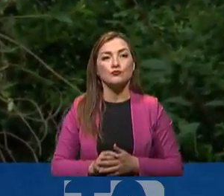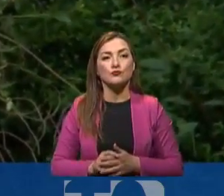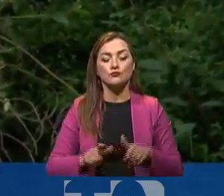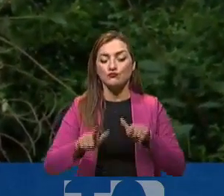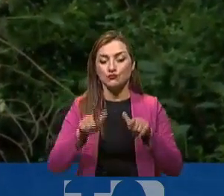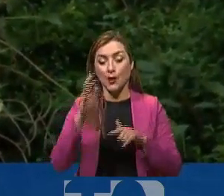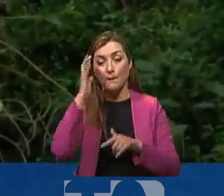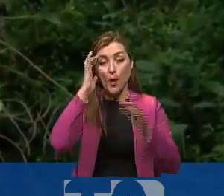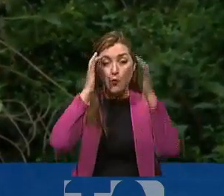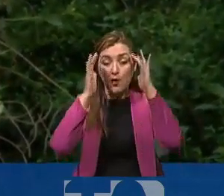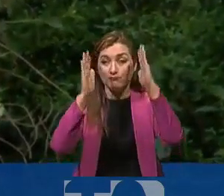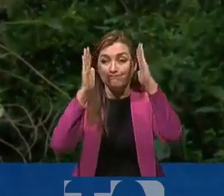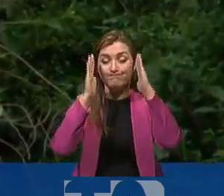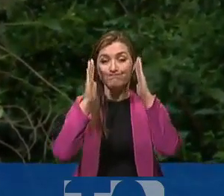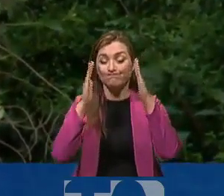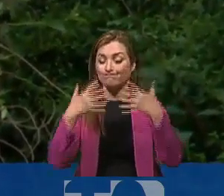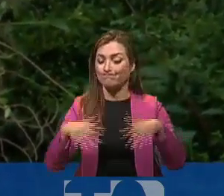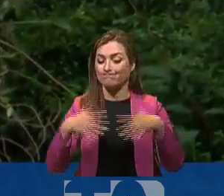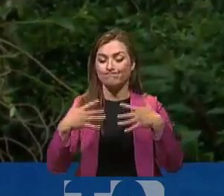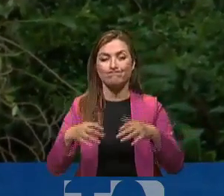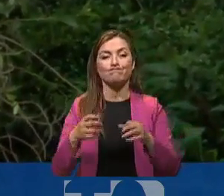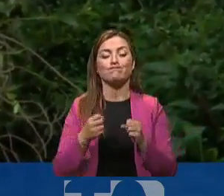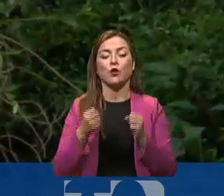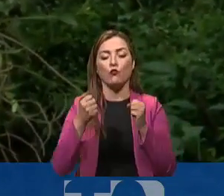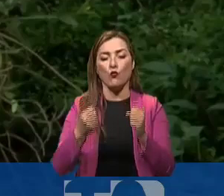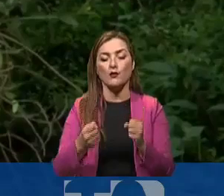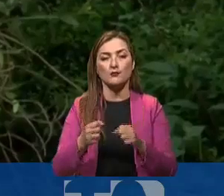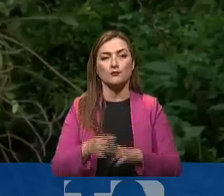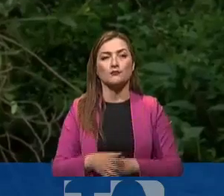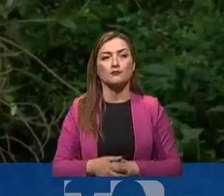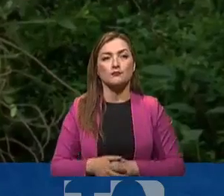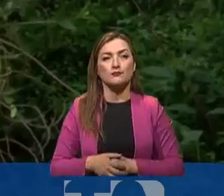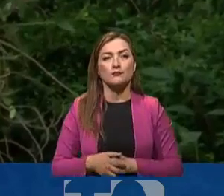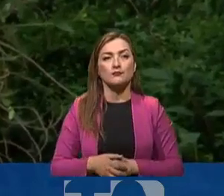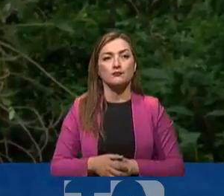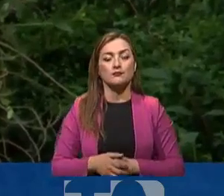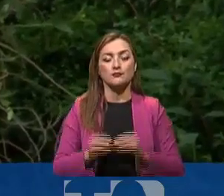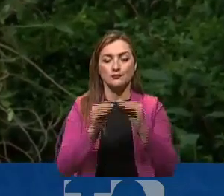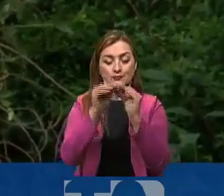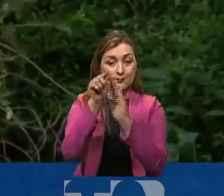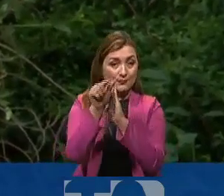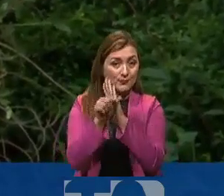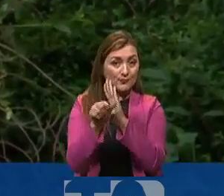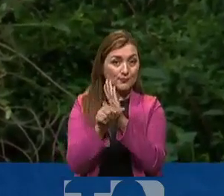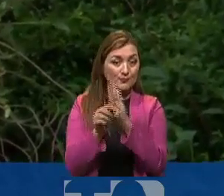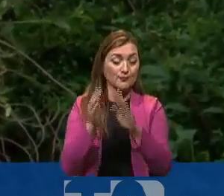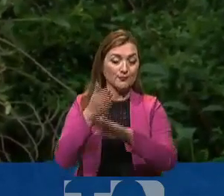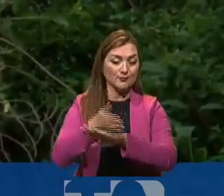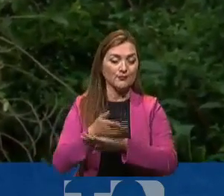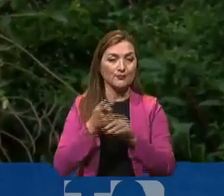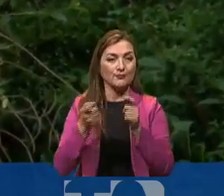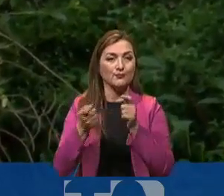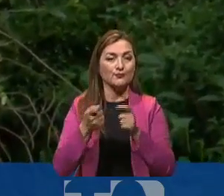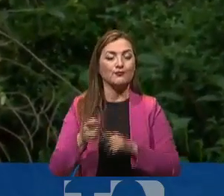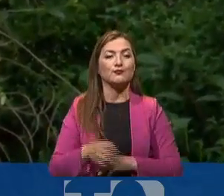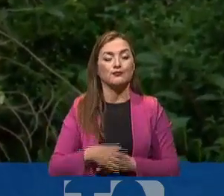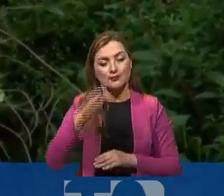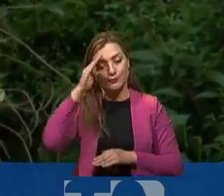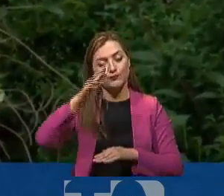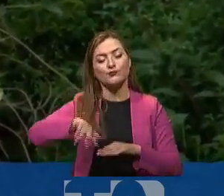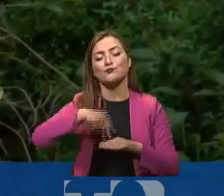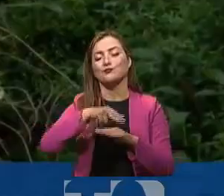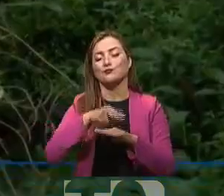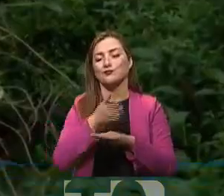espacios considerados como críticos, considerados como rojos. Nosotros les estaremos contando más detalles de estas operaciones que ejecuta la